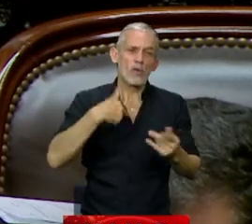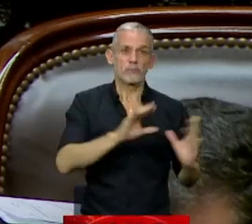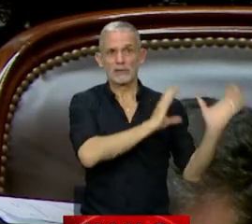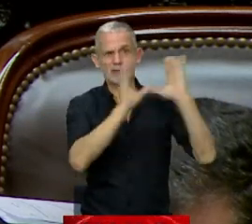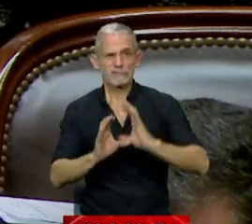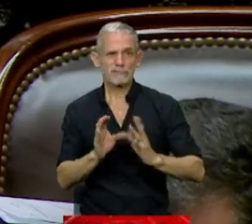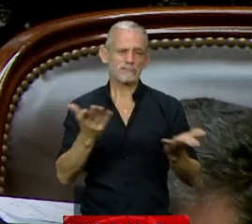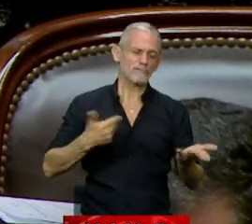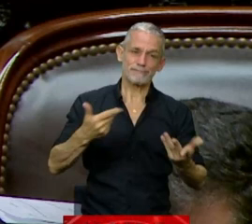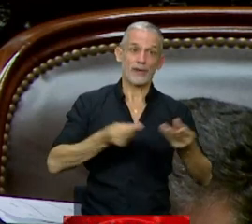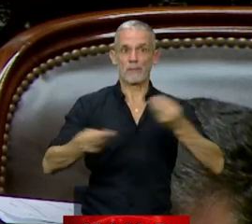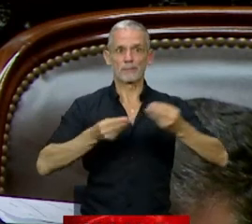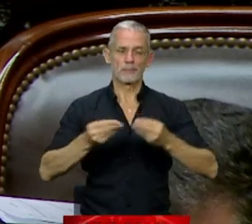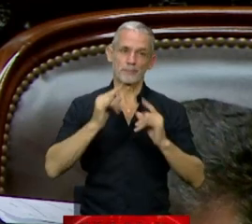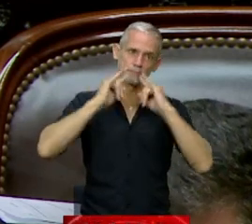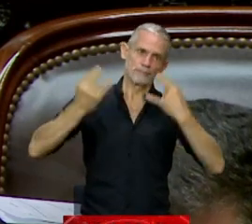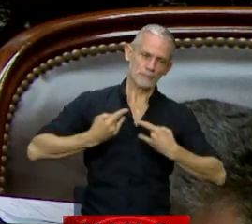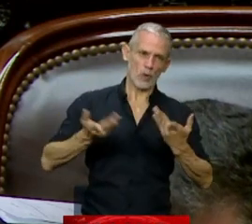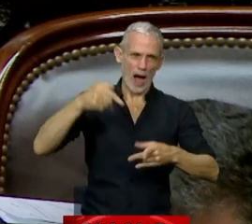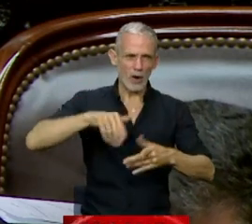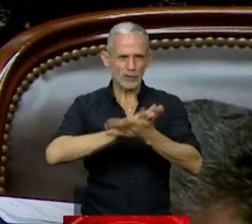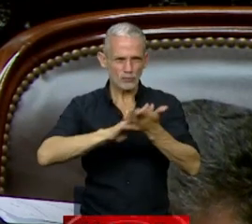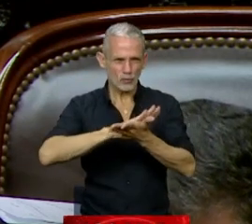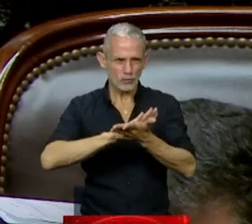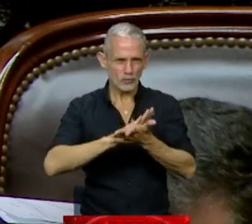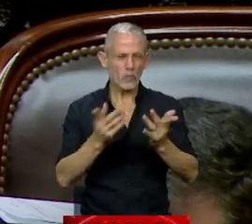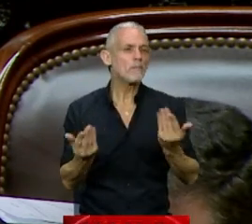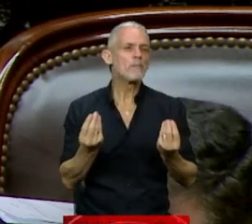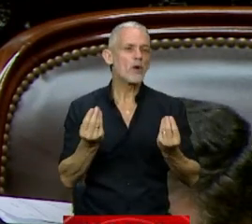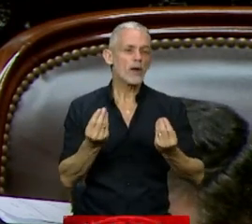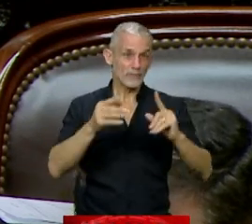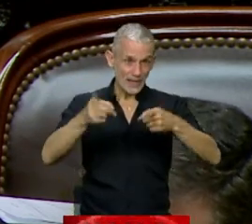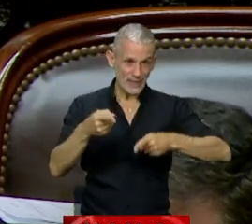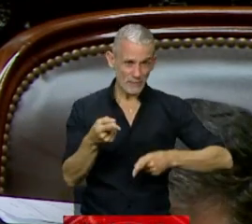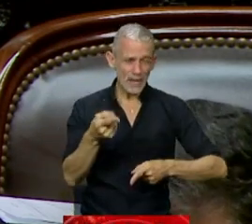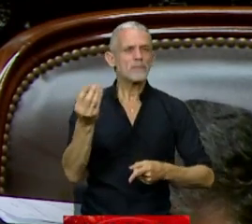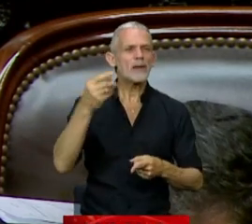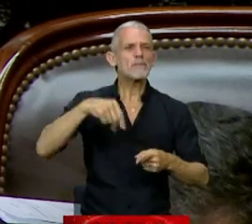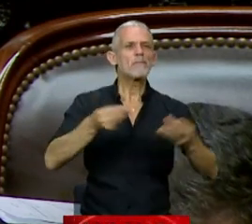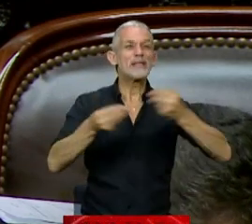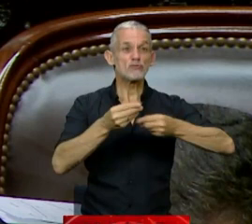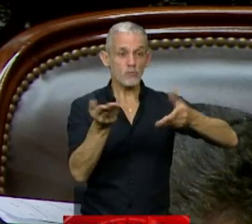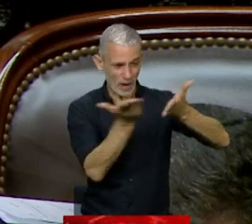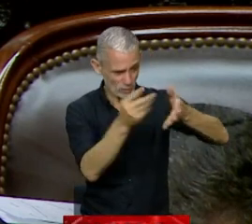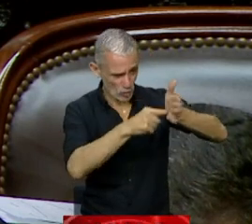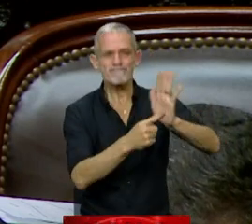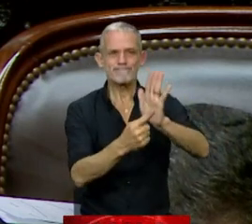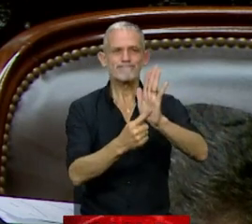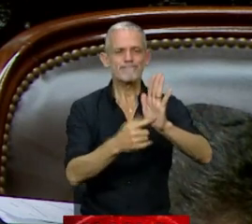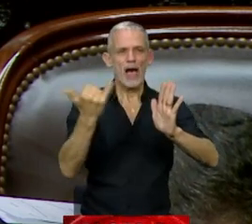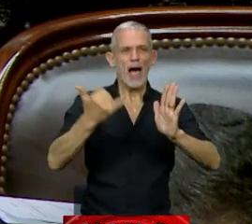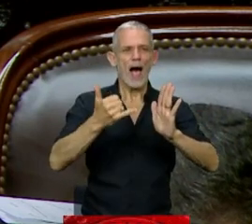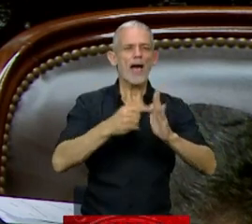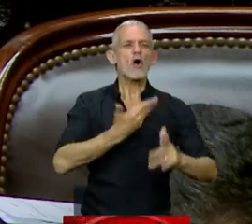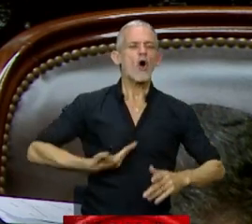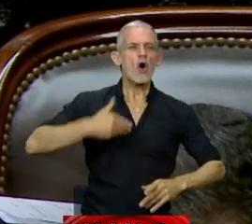y que tenemos que administrar. Pero también tengo que decir que este presupuesto demuestra que tenemos